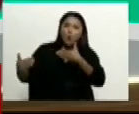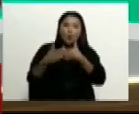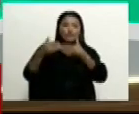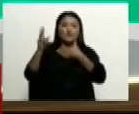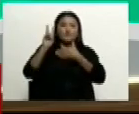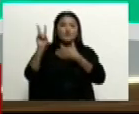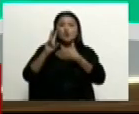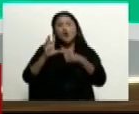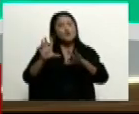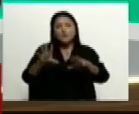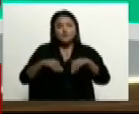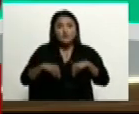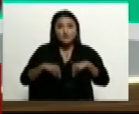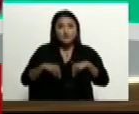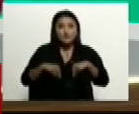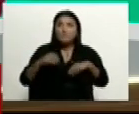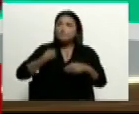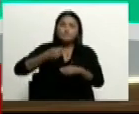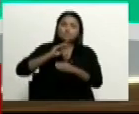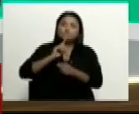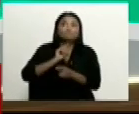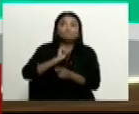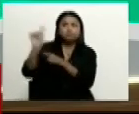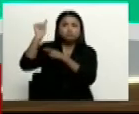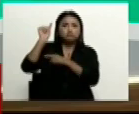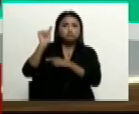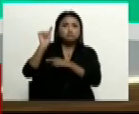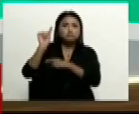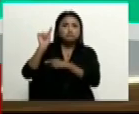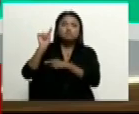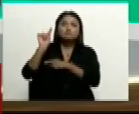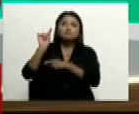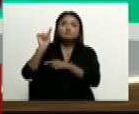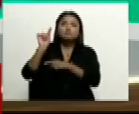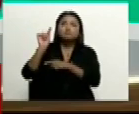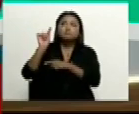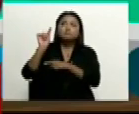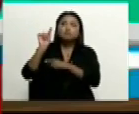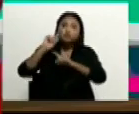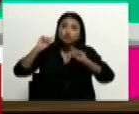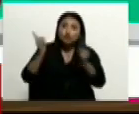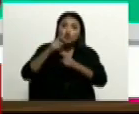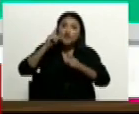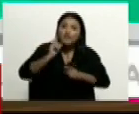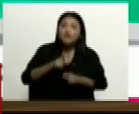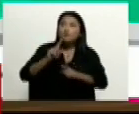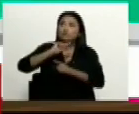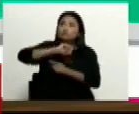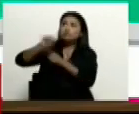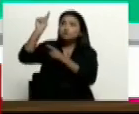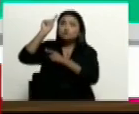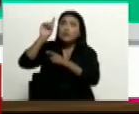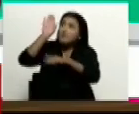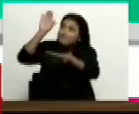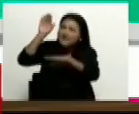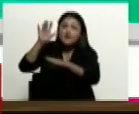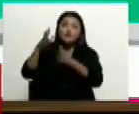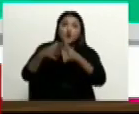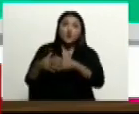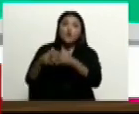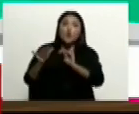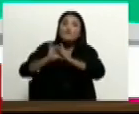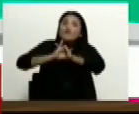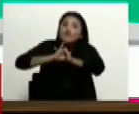país. La condena y la exigencia unánime para que los Estados Unidos de Norteamérica